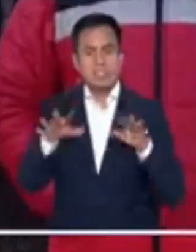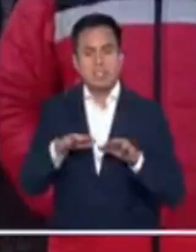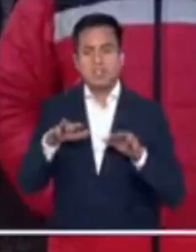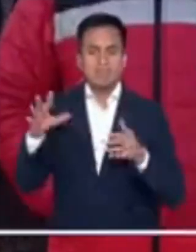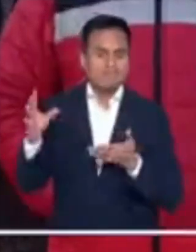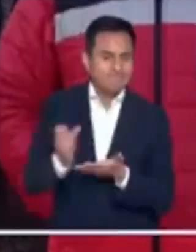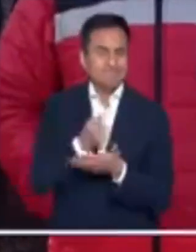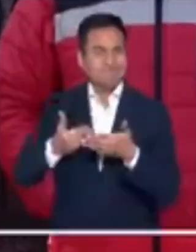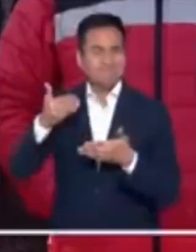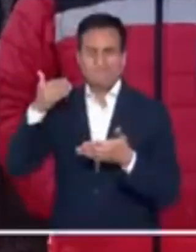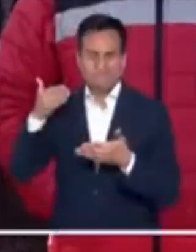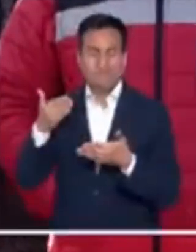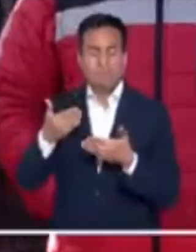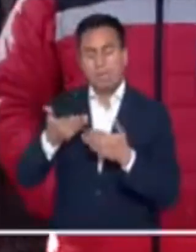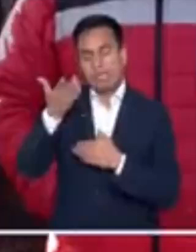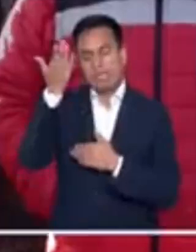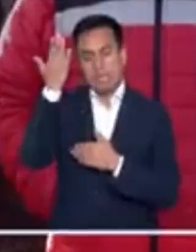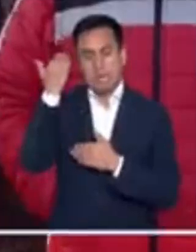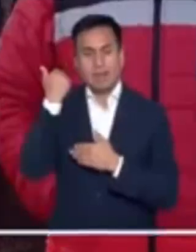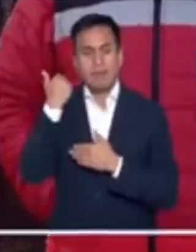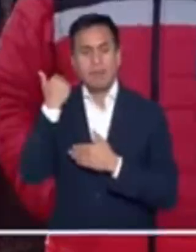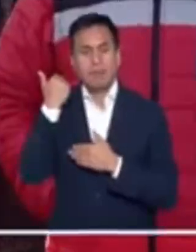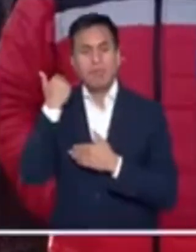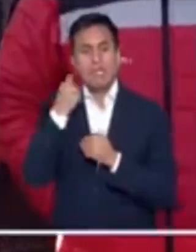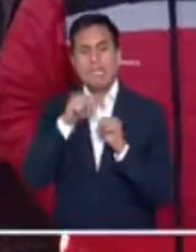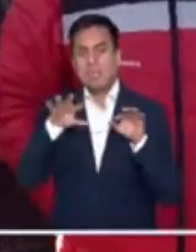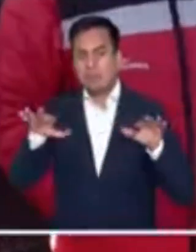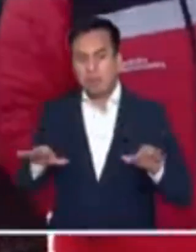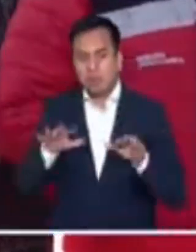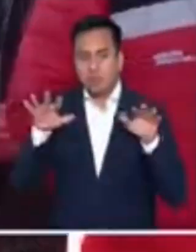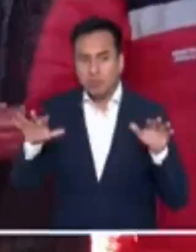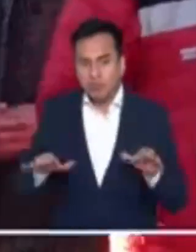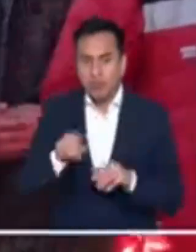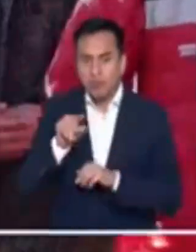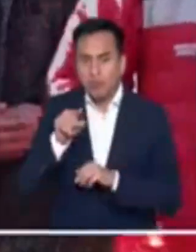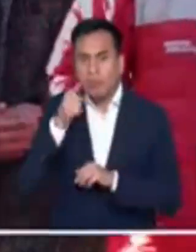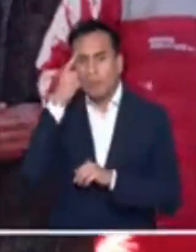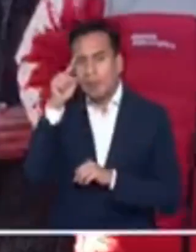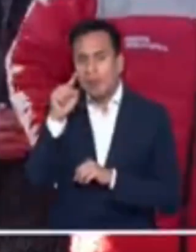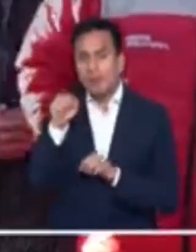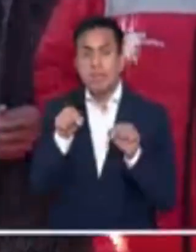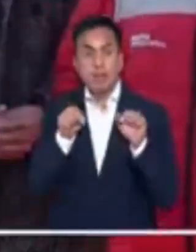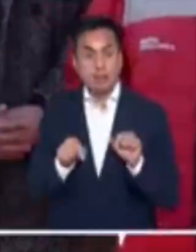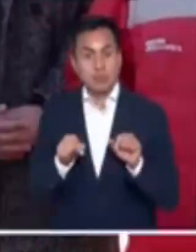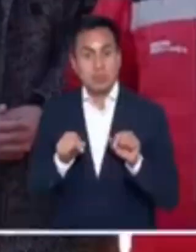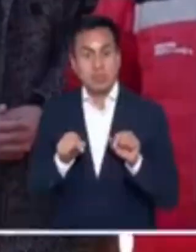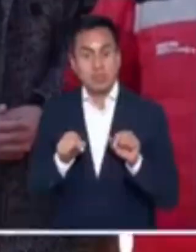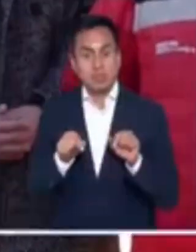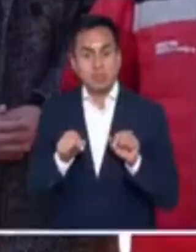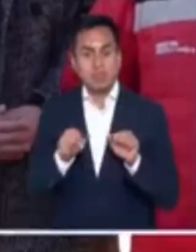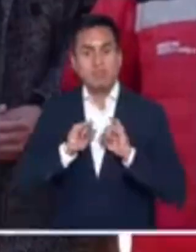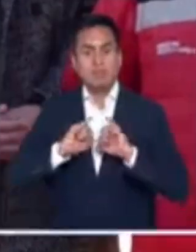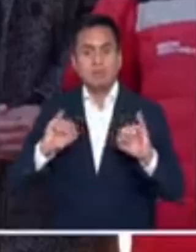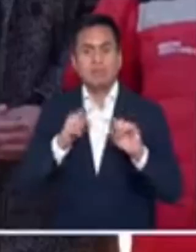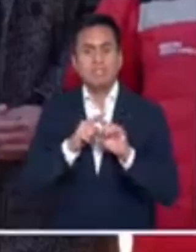que se acumularon en el pasado de hacer un esfuerzo de este tipo. Pero en esta ocasión la comunicación